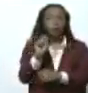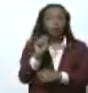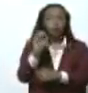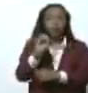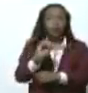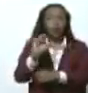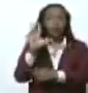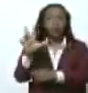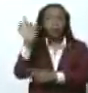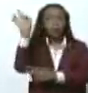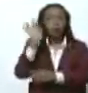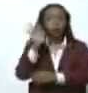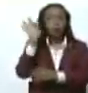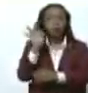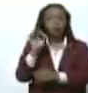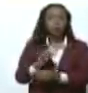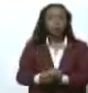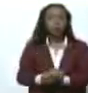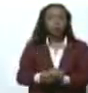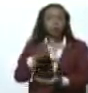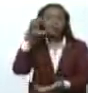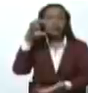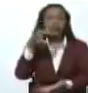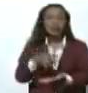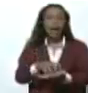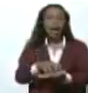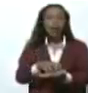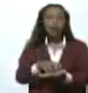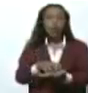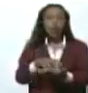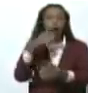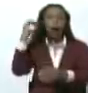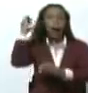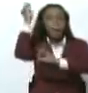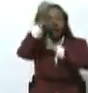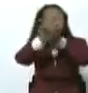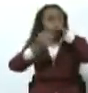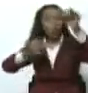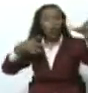36.03%. Estado Amazonas